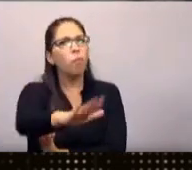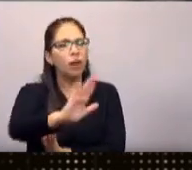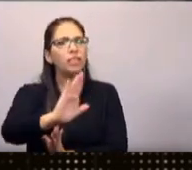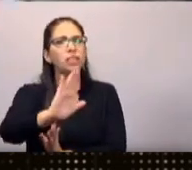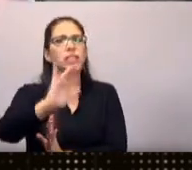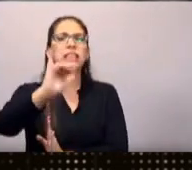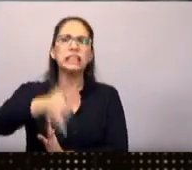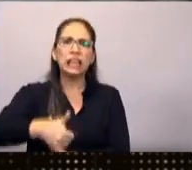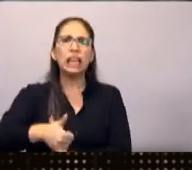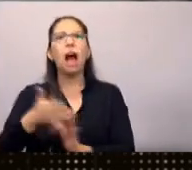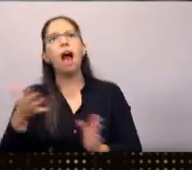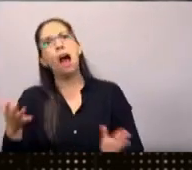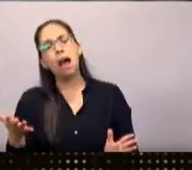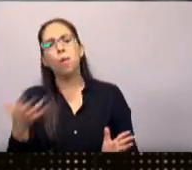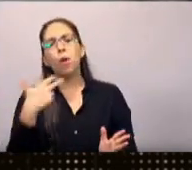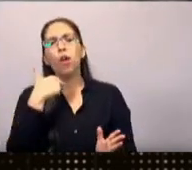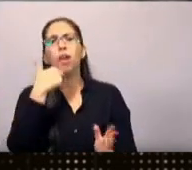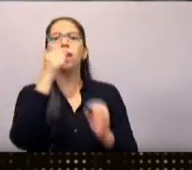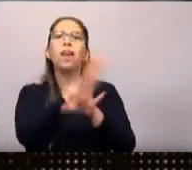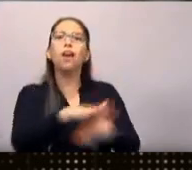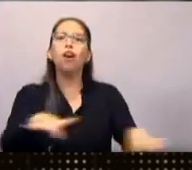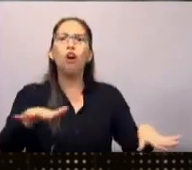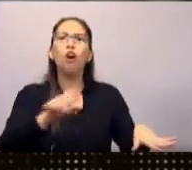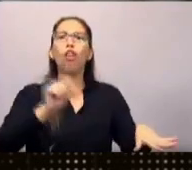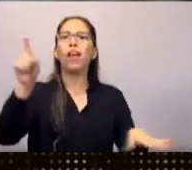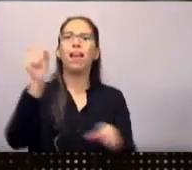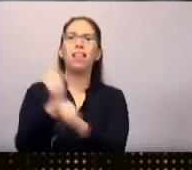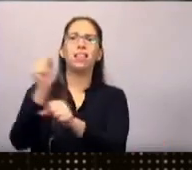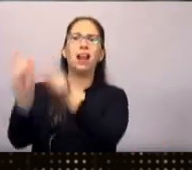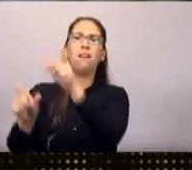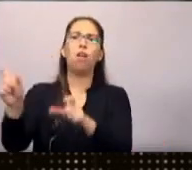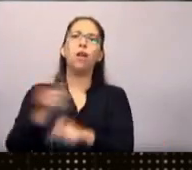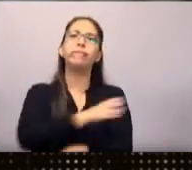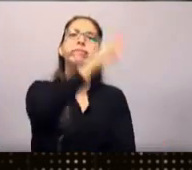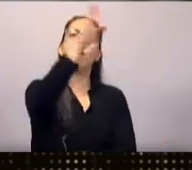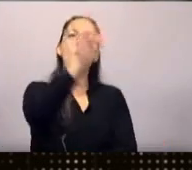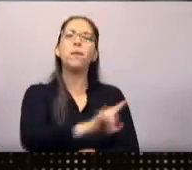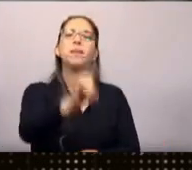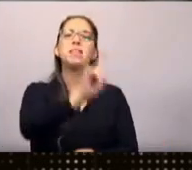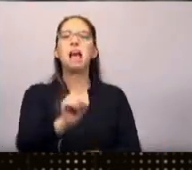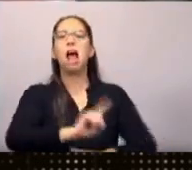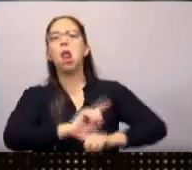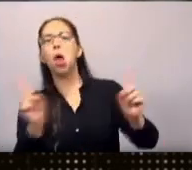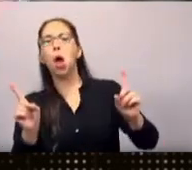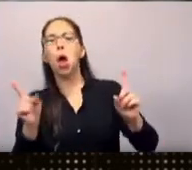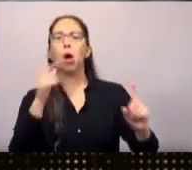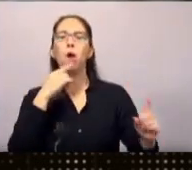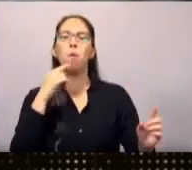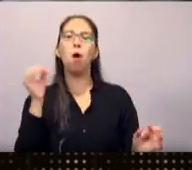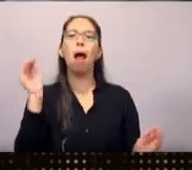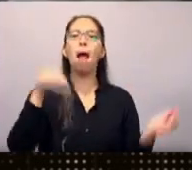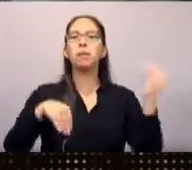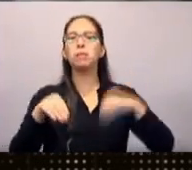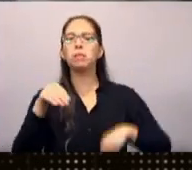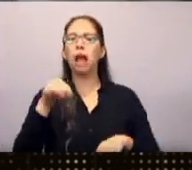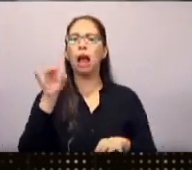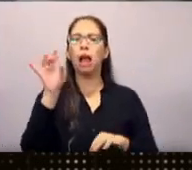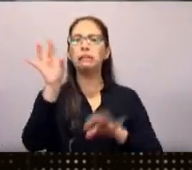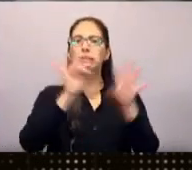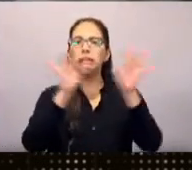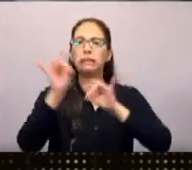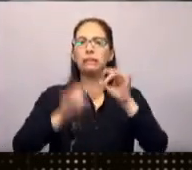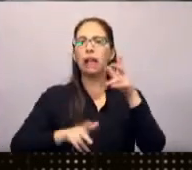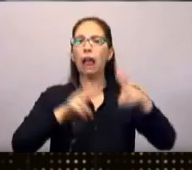no con que los hijos de los de los trabajadores no iban a la universidad empezaron a cuestionar diferentes